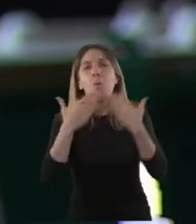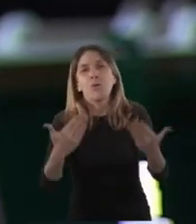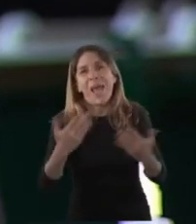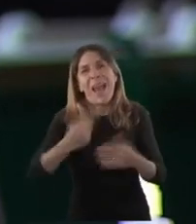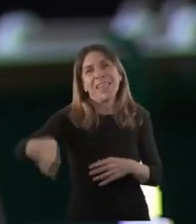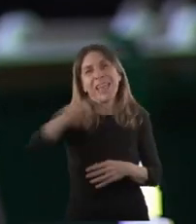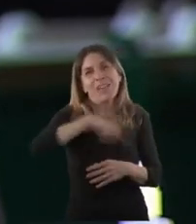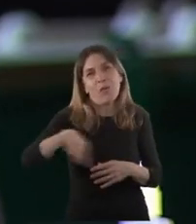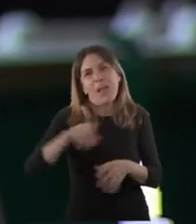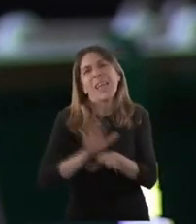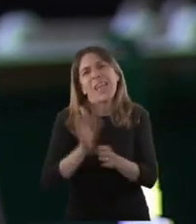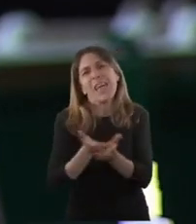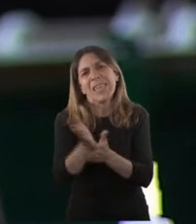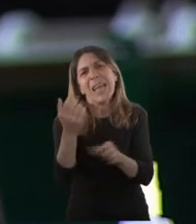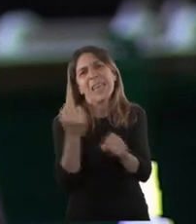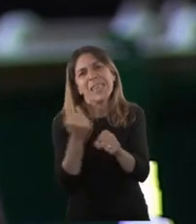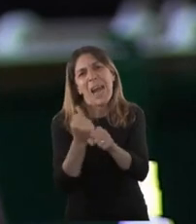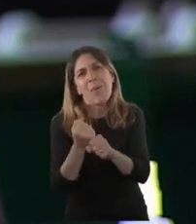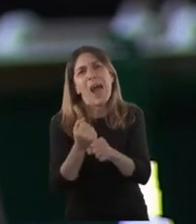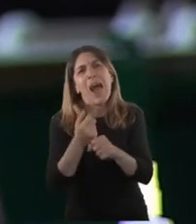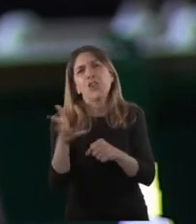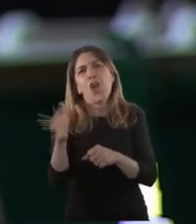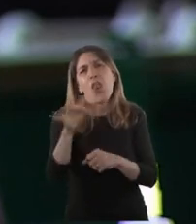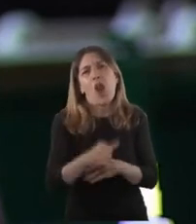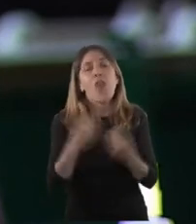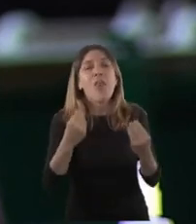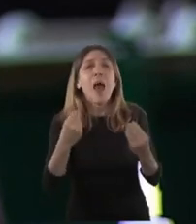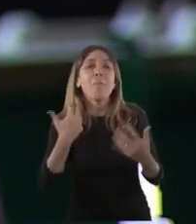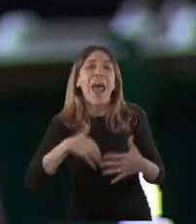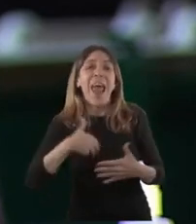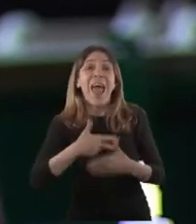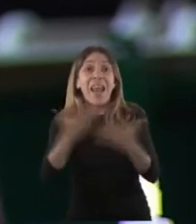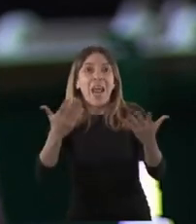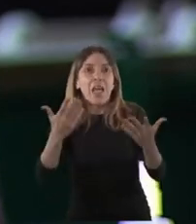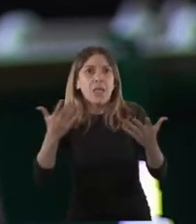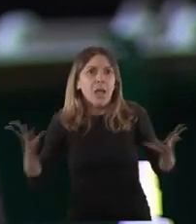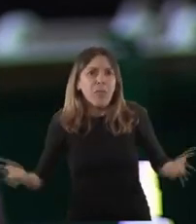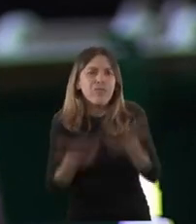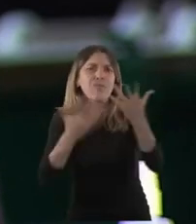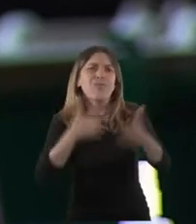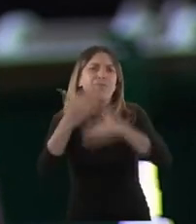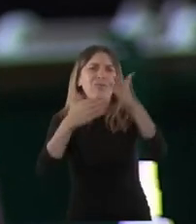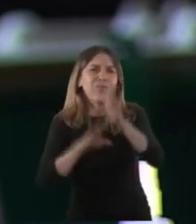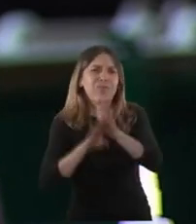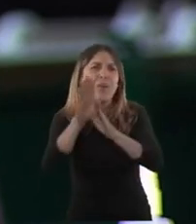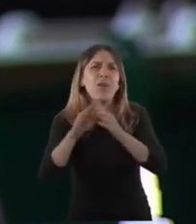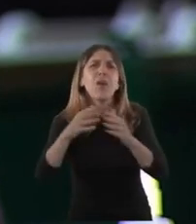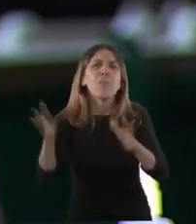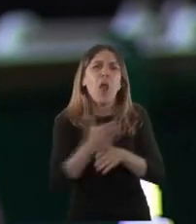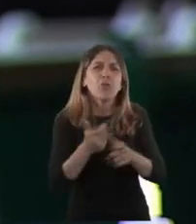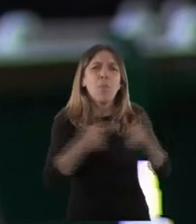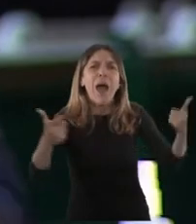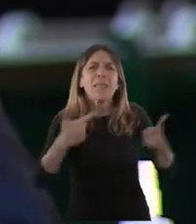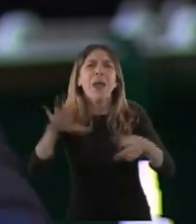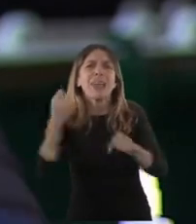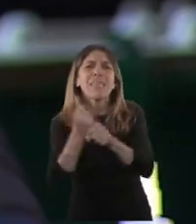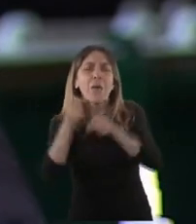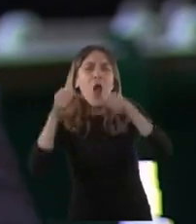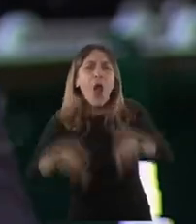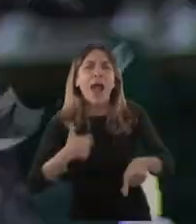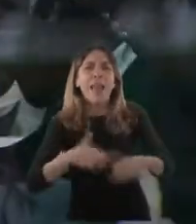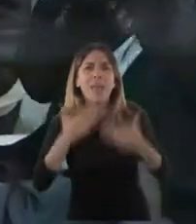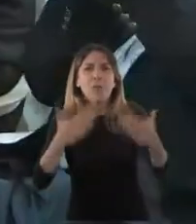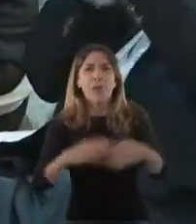gracias, y a seguir trabajando día a día para que Argentina se ponga de pie con más producción y más trabajo nacional. Muchas